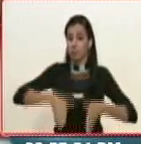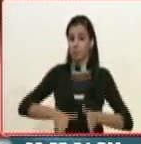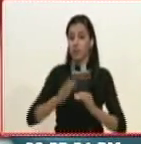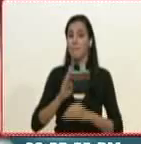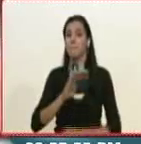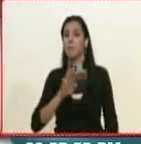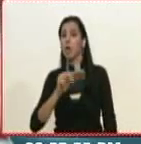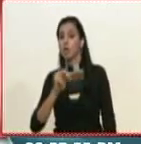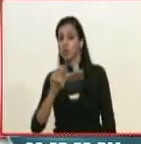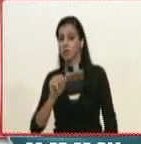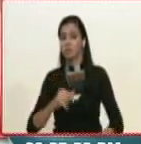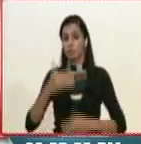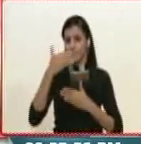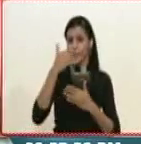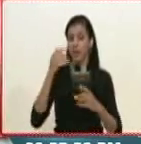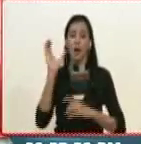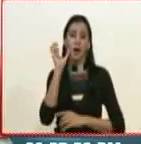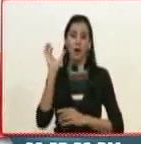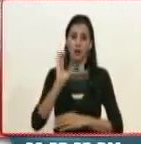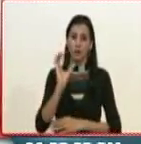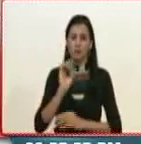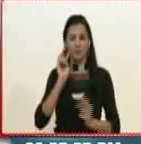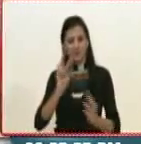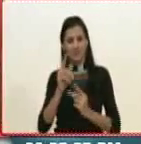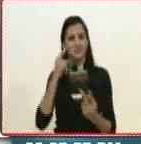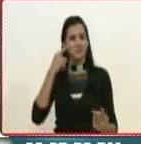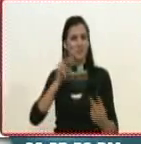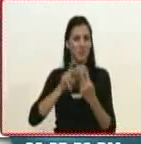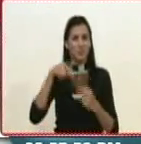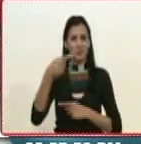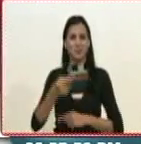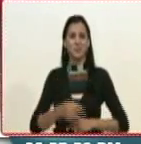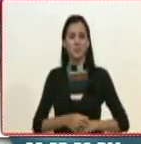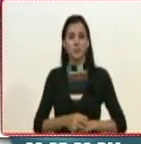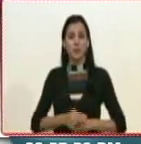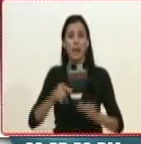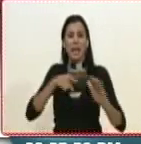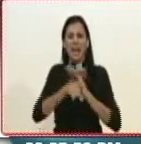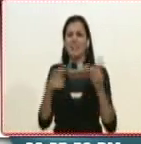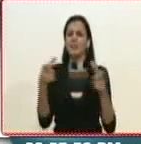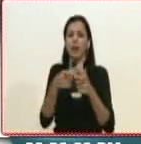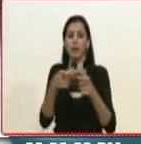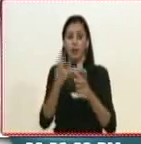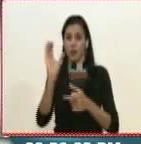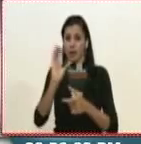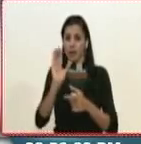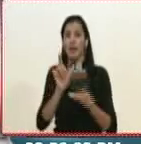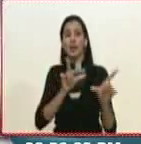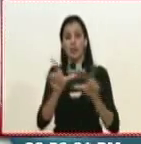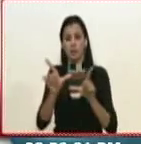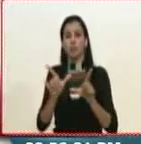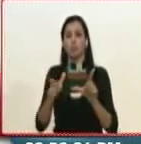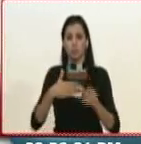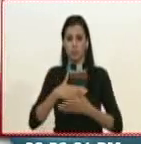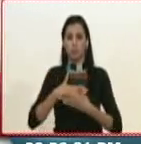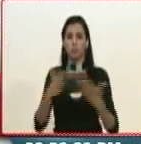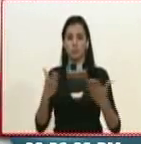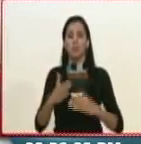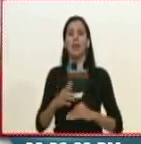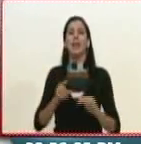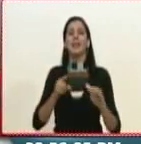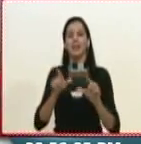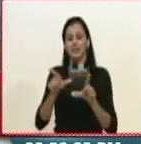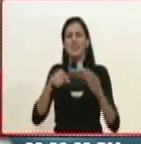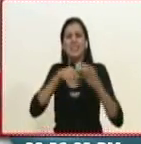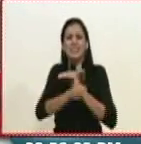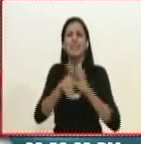escuchar aquí en Caracas. Lo vemos en el tremendo show. Peace. Las entradas para el evento en Caracas ya se encuentran disponibles en el Teatro